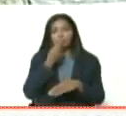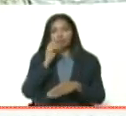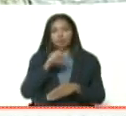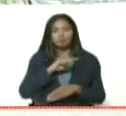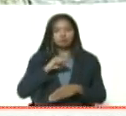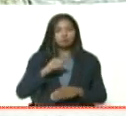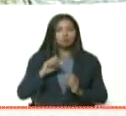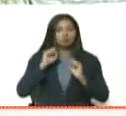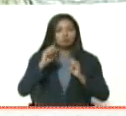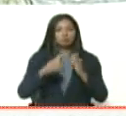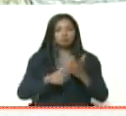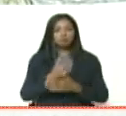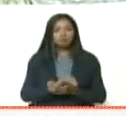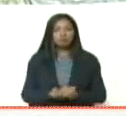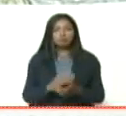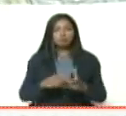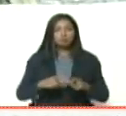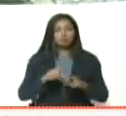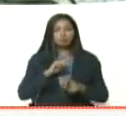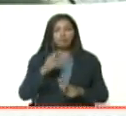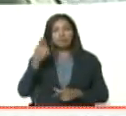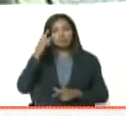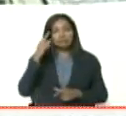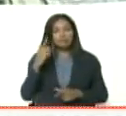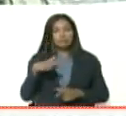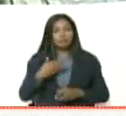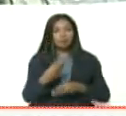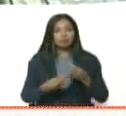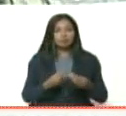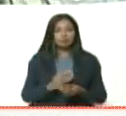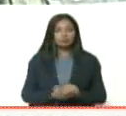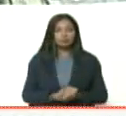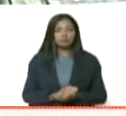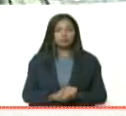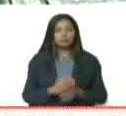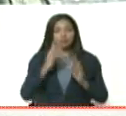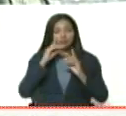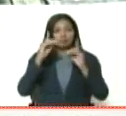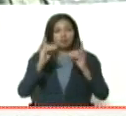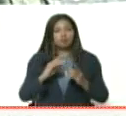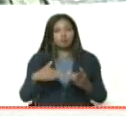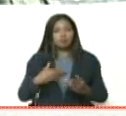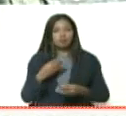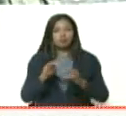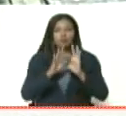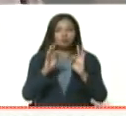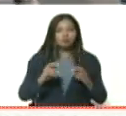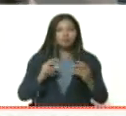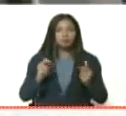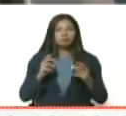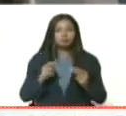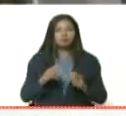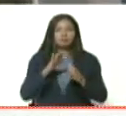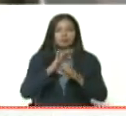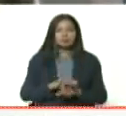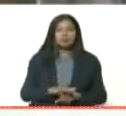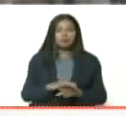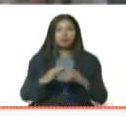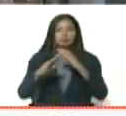vamos a lograr que esta estrategia se materialice y sea definitivamente una forma de acción para vencer el bloqueo